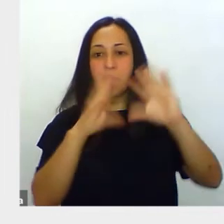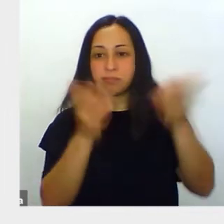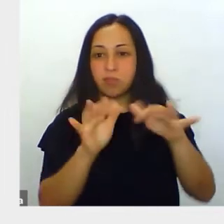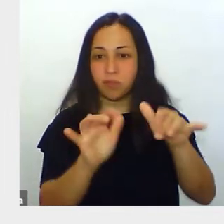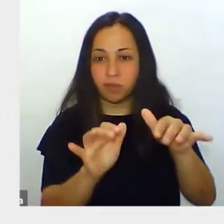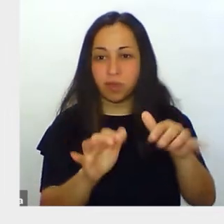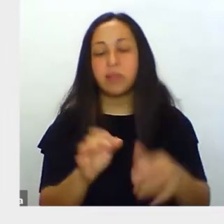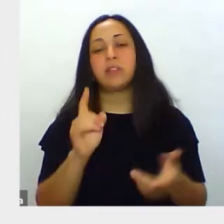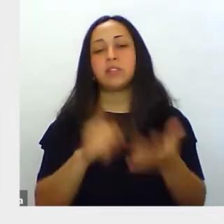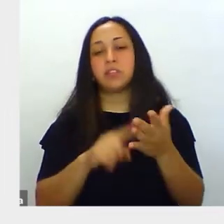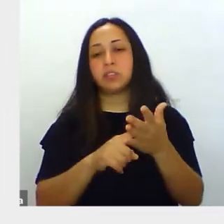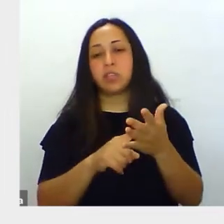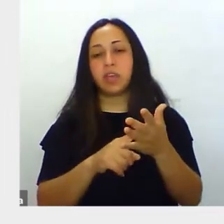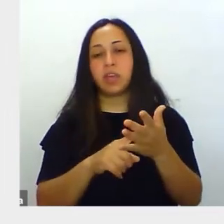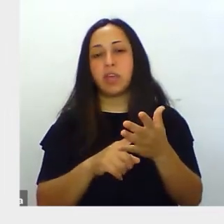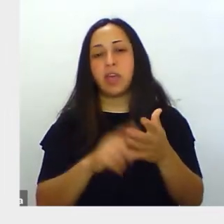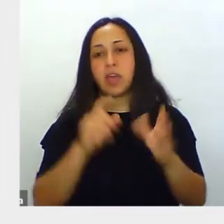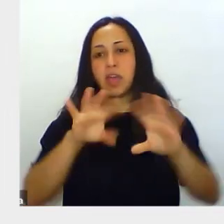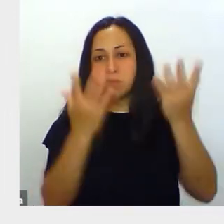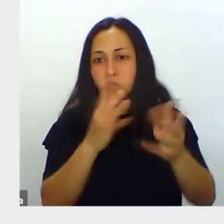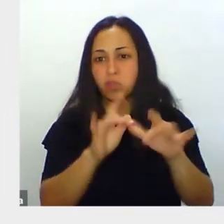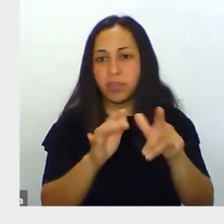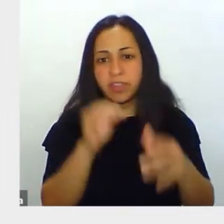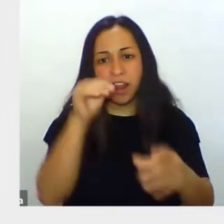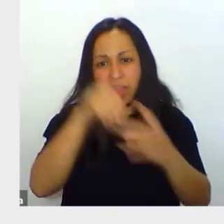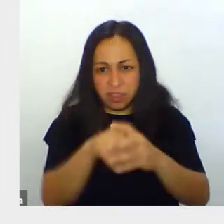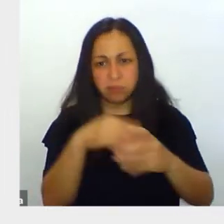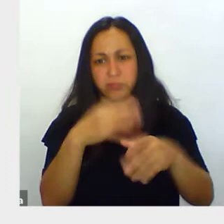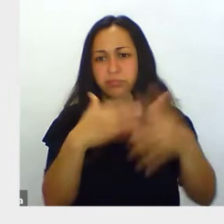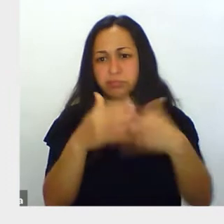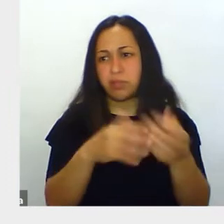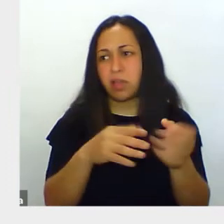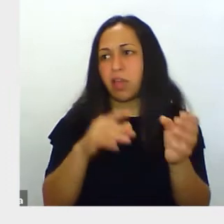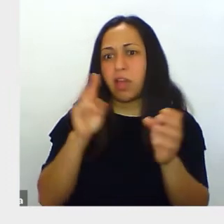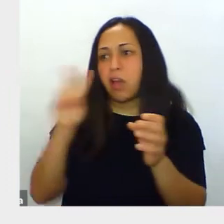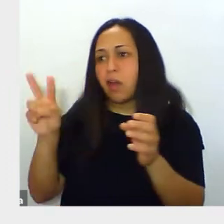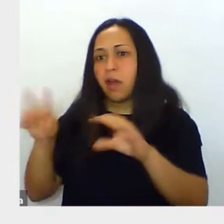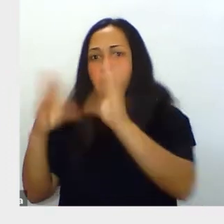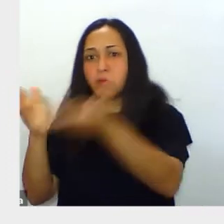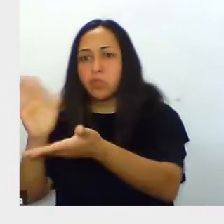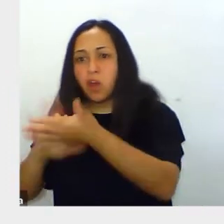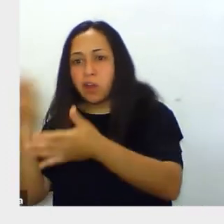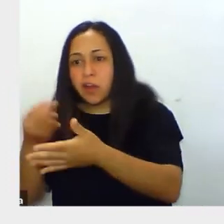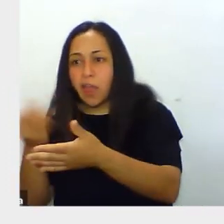todo lo que ocurre en el mundo digital. Es muy importante ver que todo lo que ocurre en el mundo físico, o